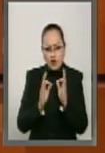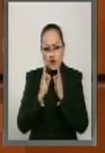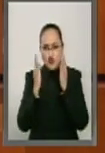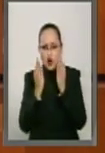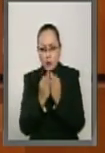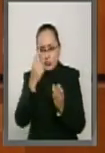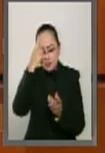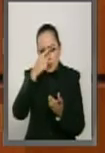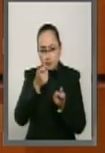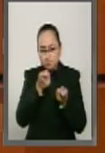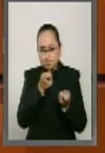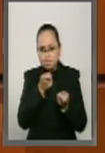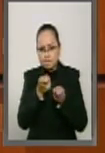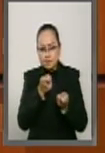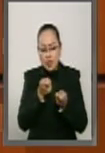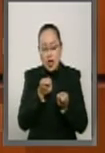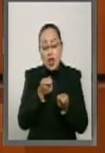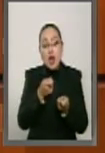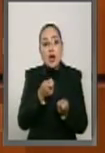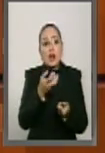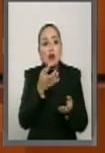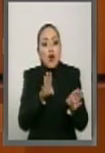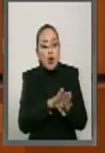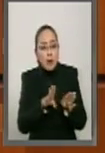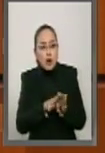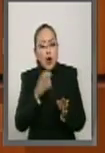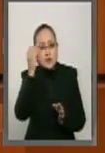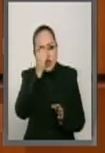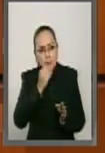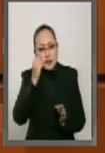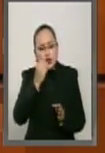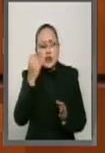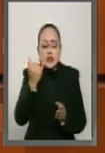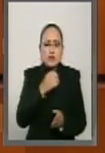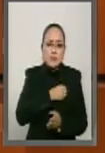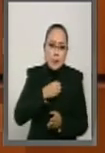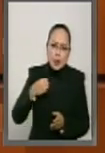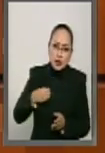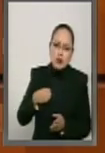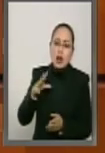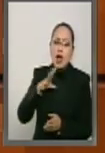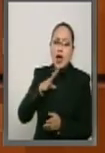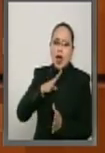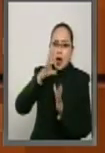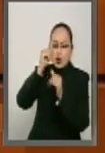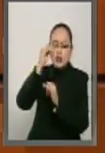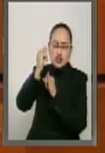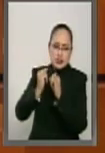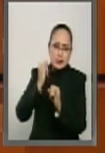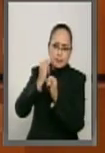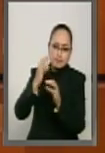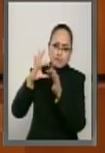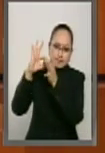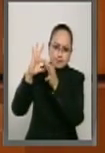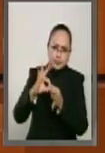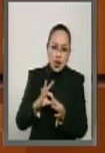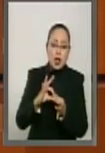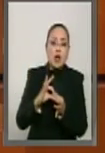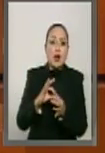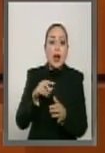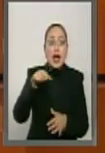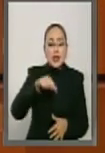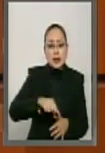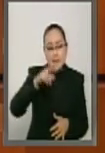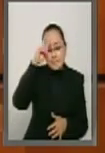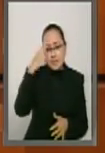para garantizar la observancia de las obligaciones que imponen los tratados internacionales de los que